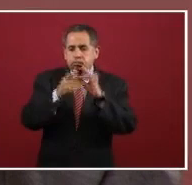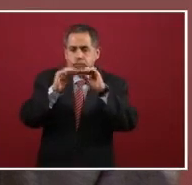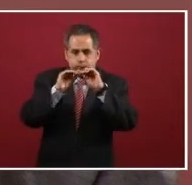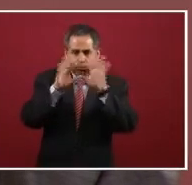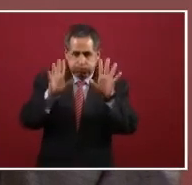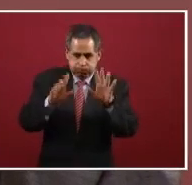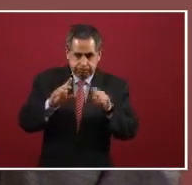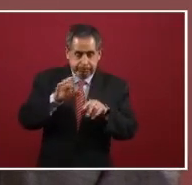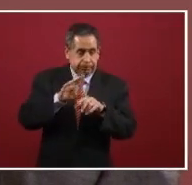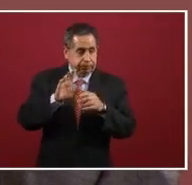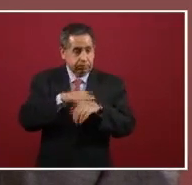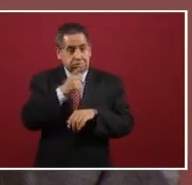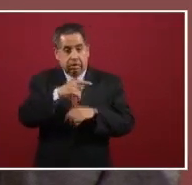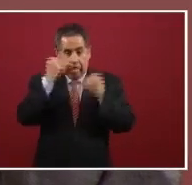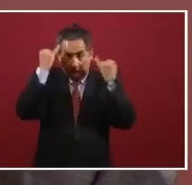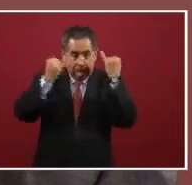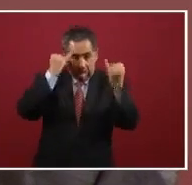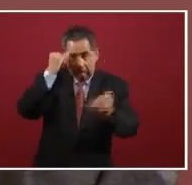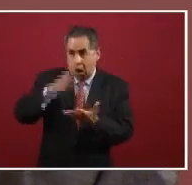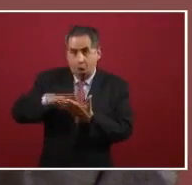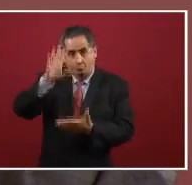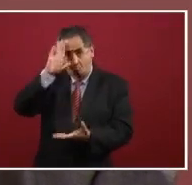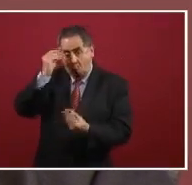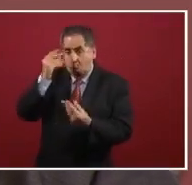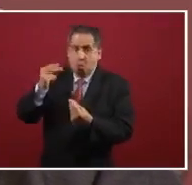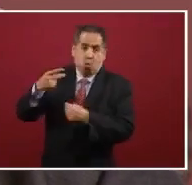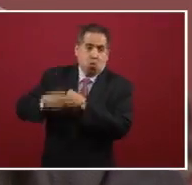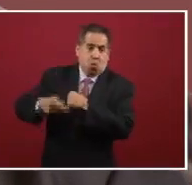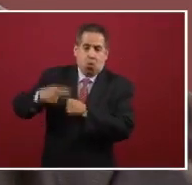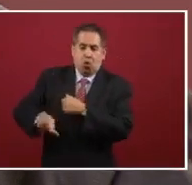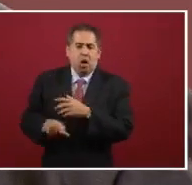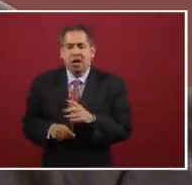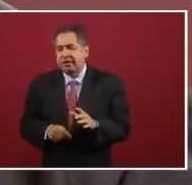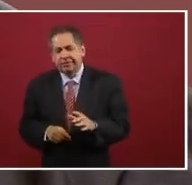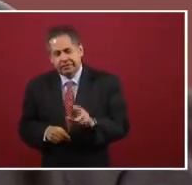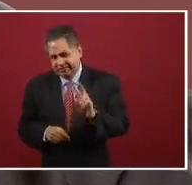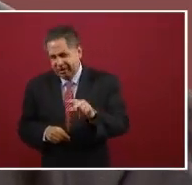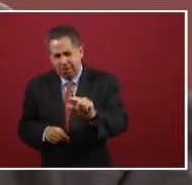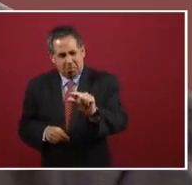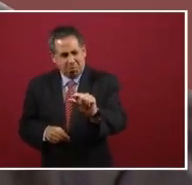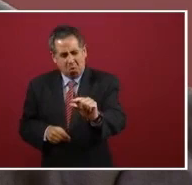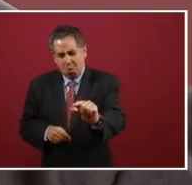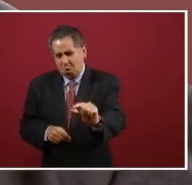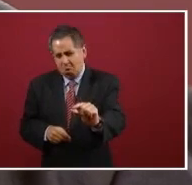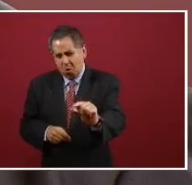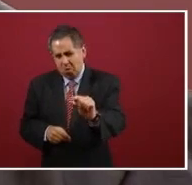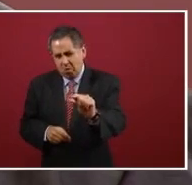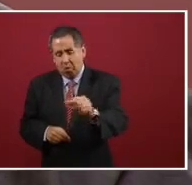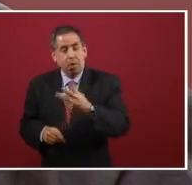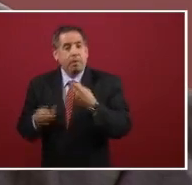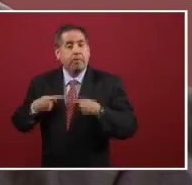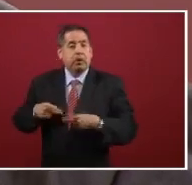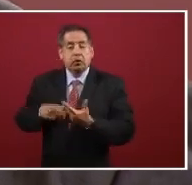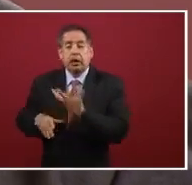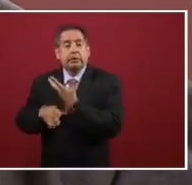mito. Sí, es un mito. O sea, la proporción de personas